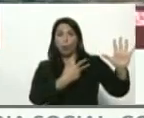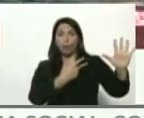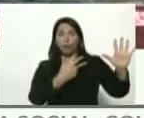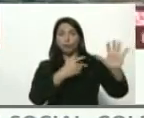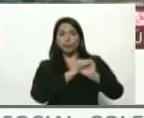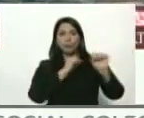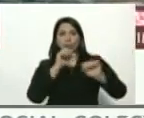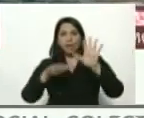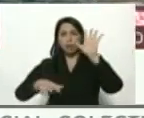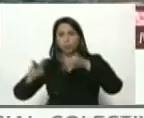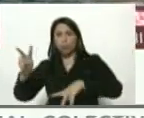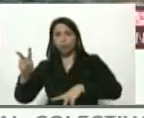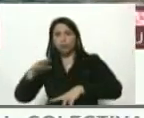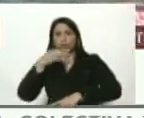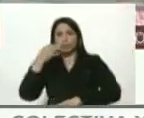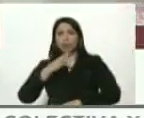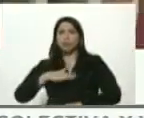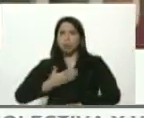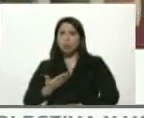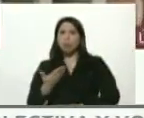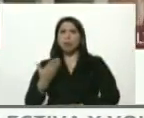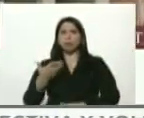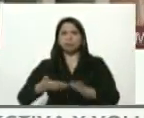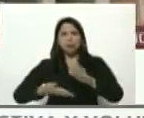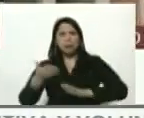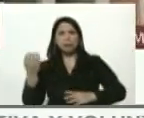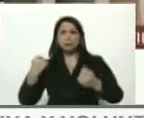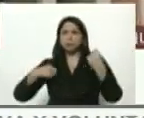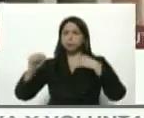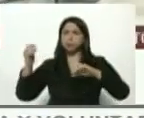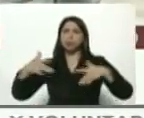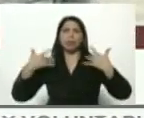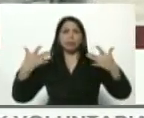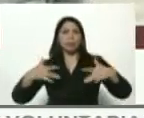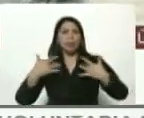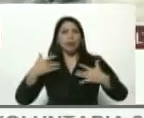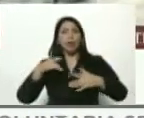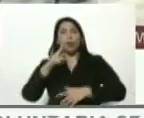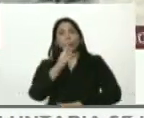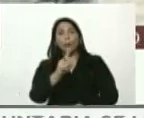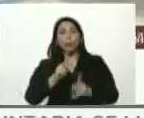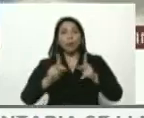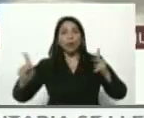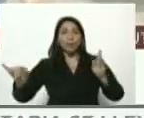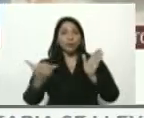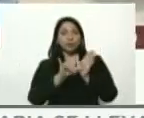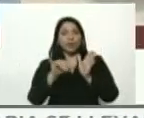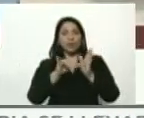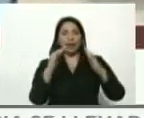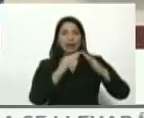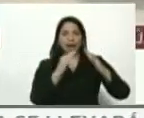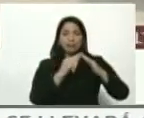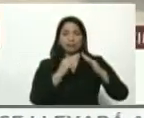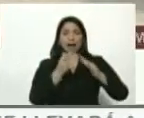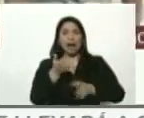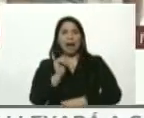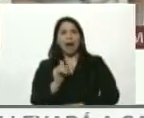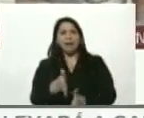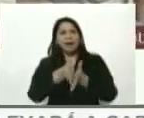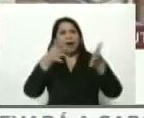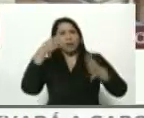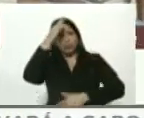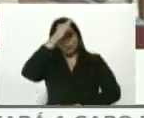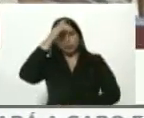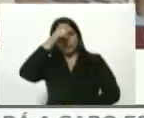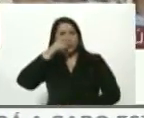del mediodía, podían salir a hacer actividad física a 1 kilómetro alrededor de su vivienda. Hay una gran conciencia en el